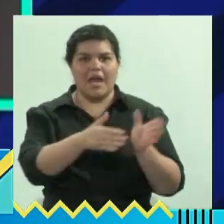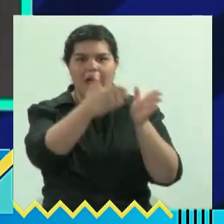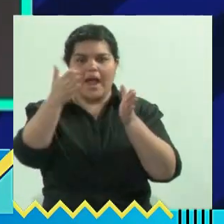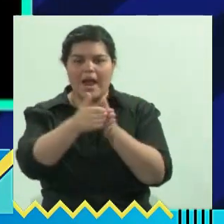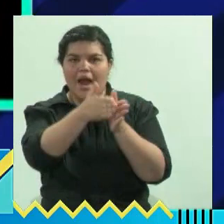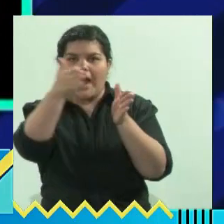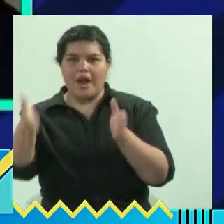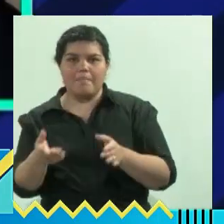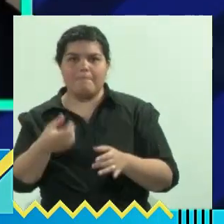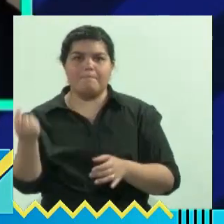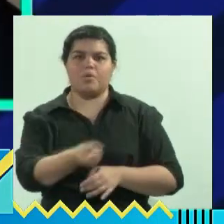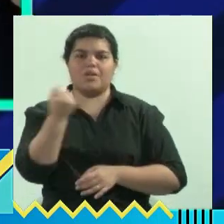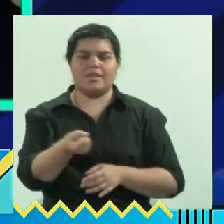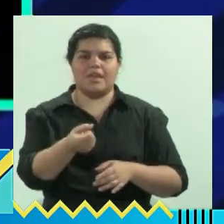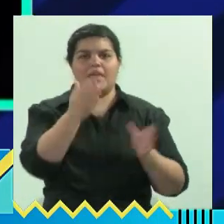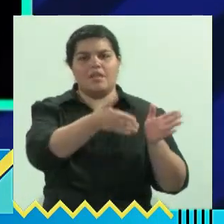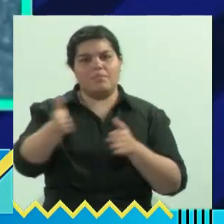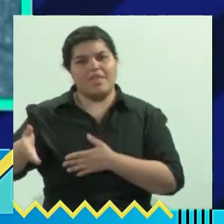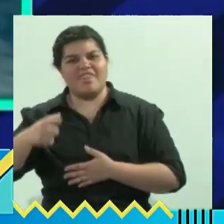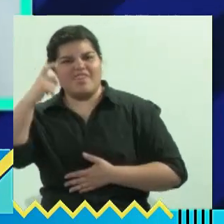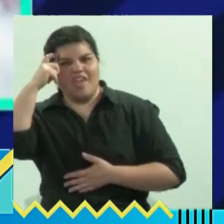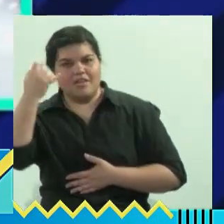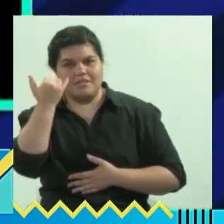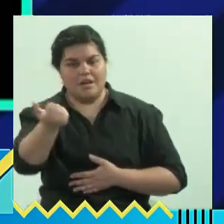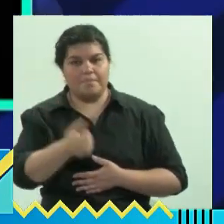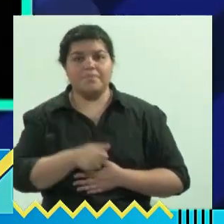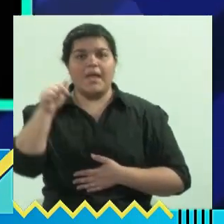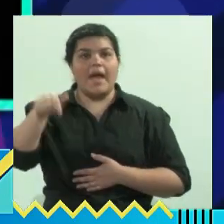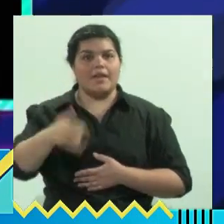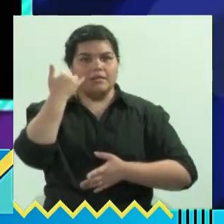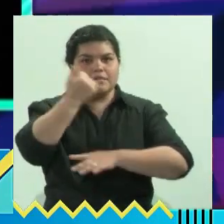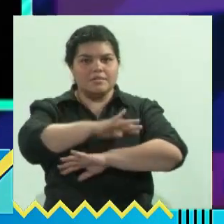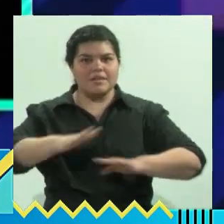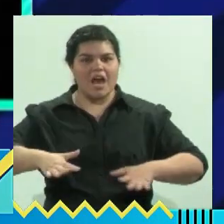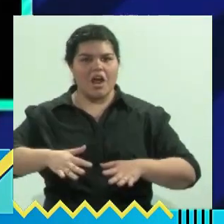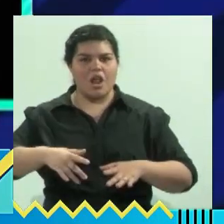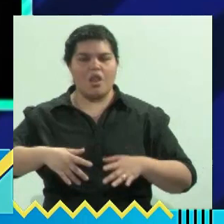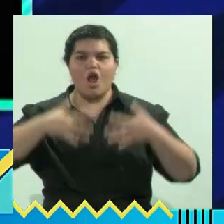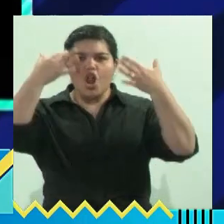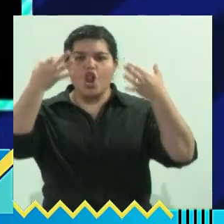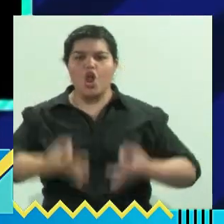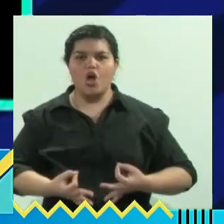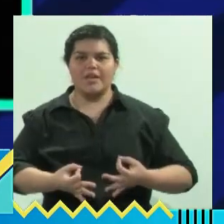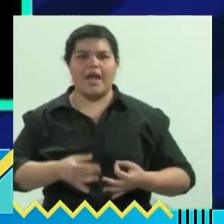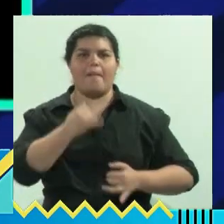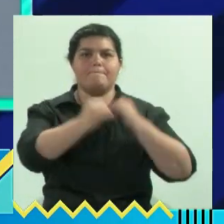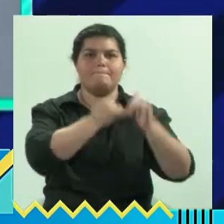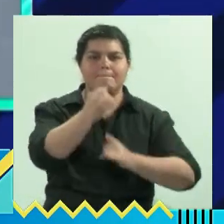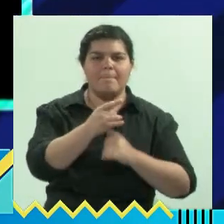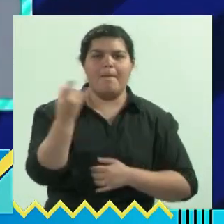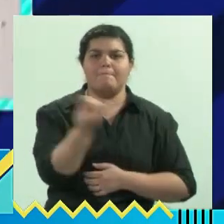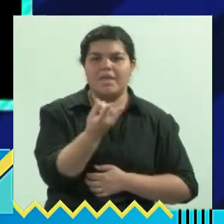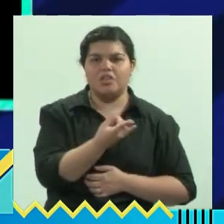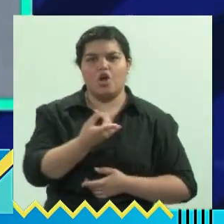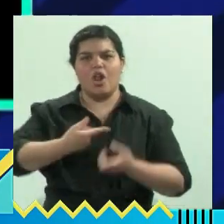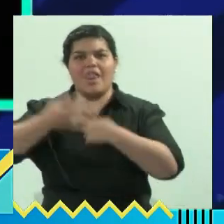capítulos de la temporada 10. En el capítulo vamos a ver que se rompe con la lógica de los mitos y leyendas tradicionales y nos